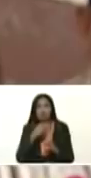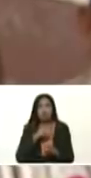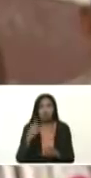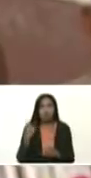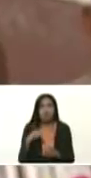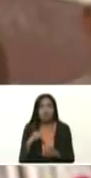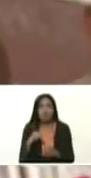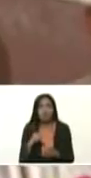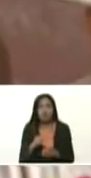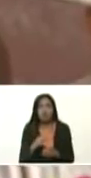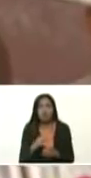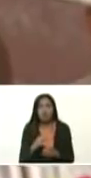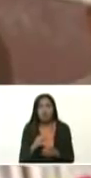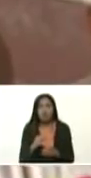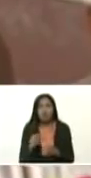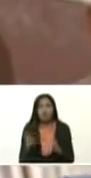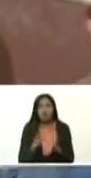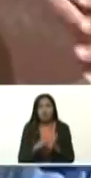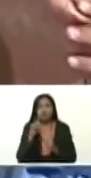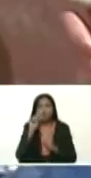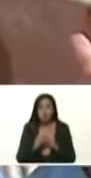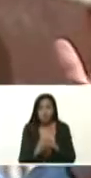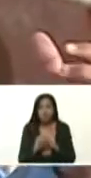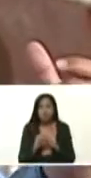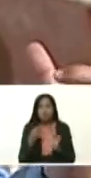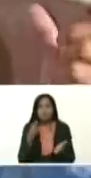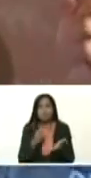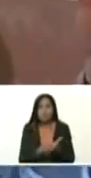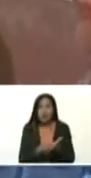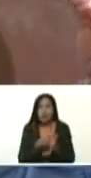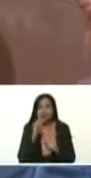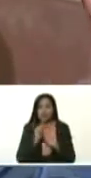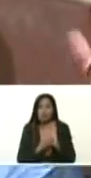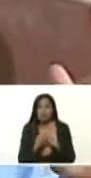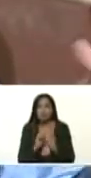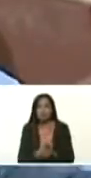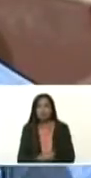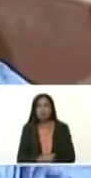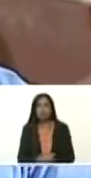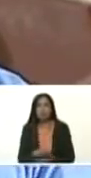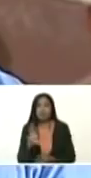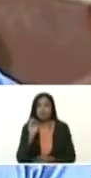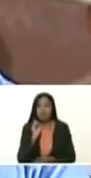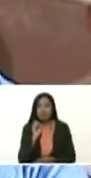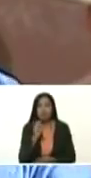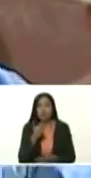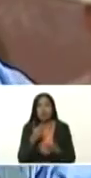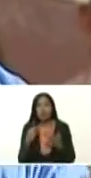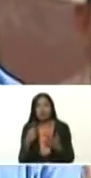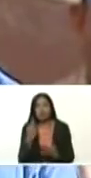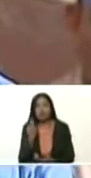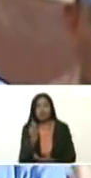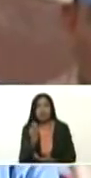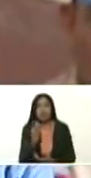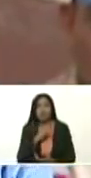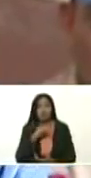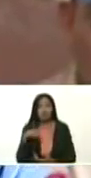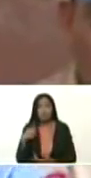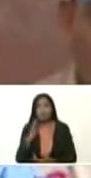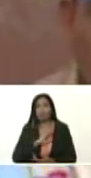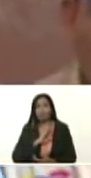ahorro fuerte en cuanto a la adquisición de repuestos, ya que lo haríamos nosotros